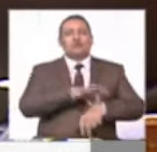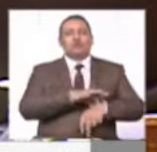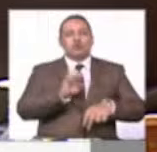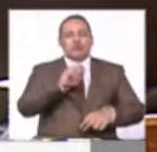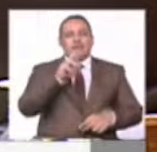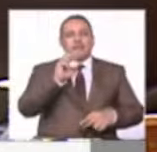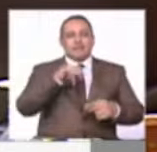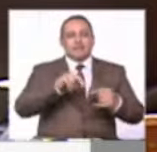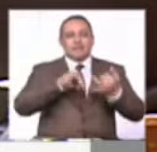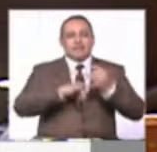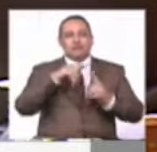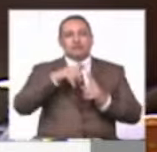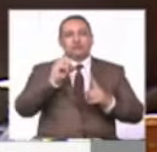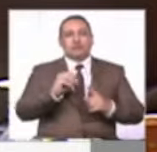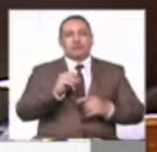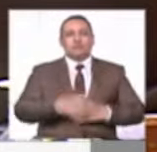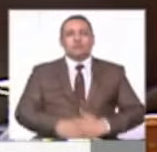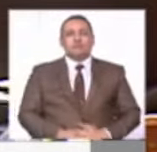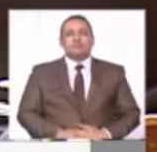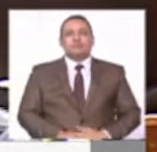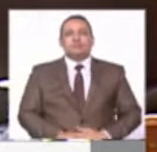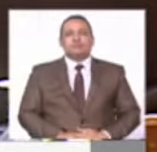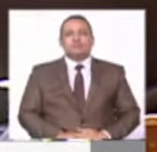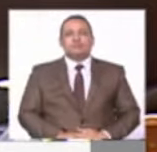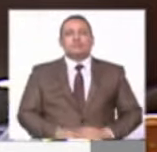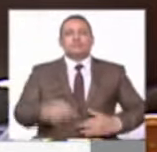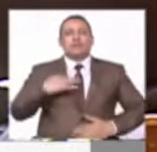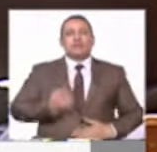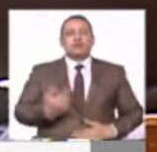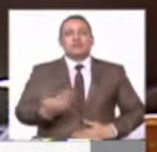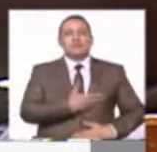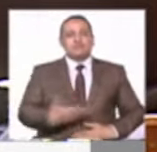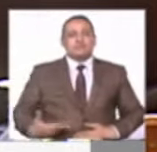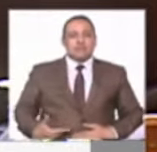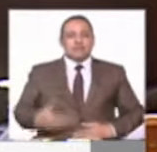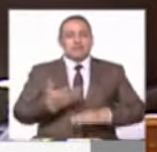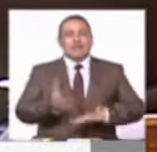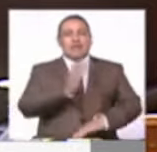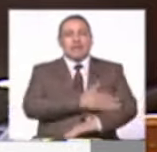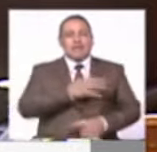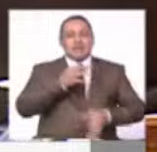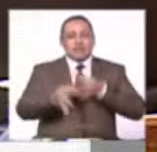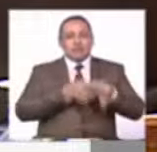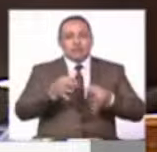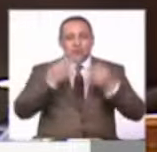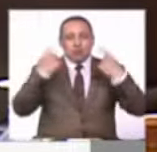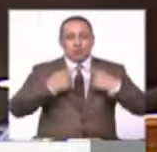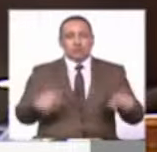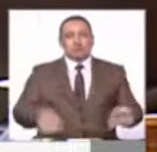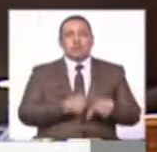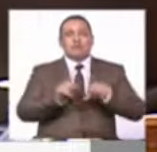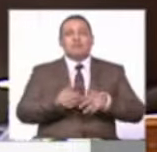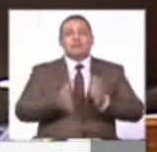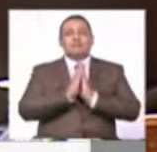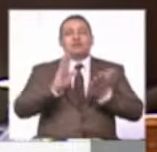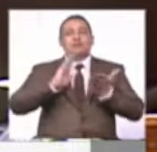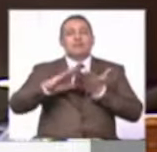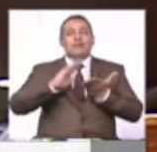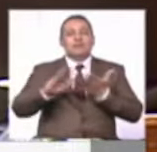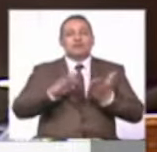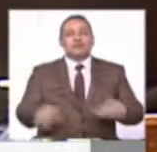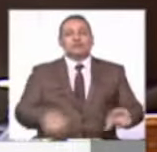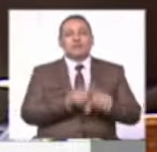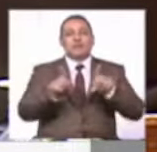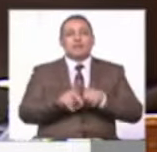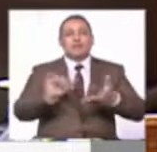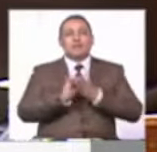Ernesto blume fortini señor presidente antes de dar mis conclusiones le pido autorización para que